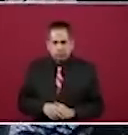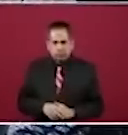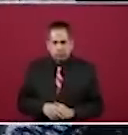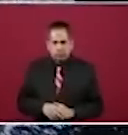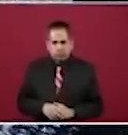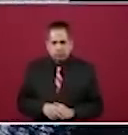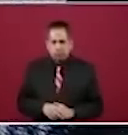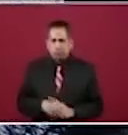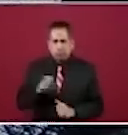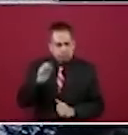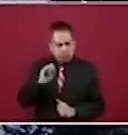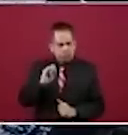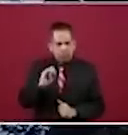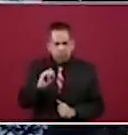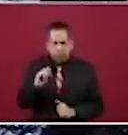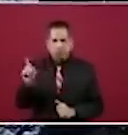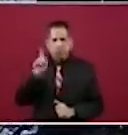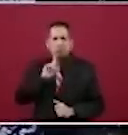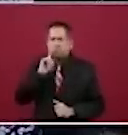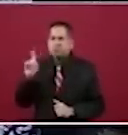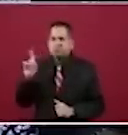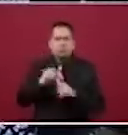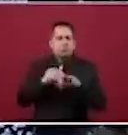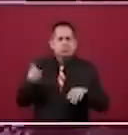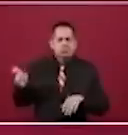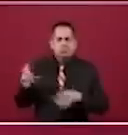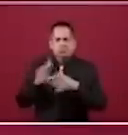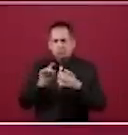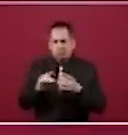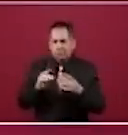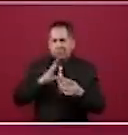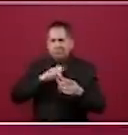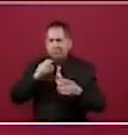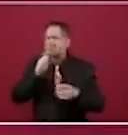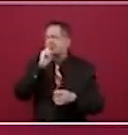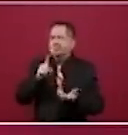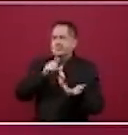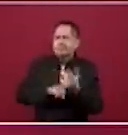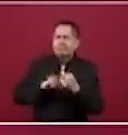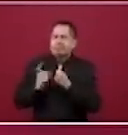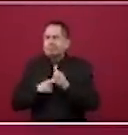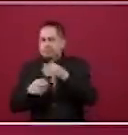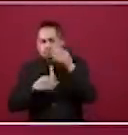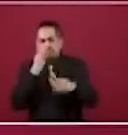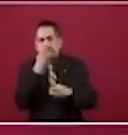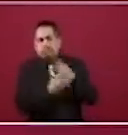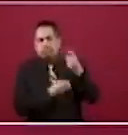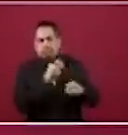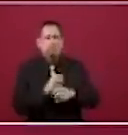Sí, pero que ella informe, porque hay toda una campaña también, sí, y es